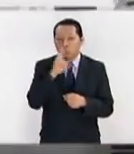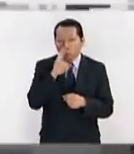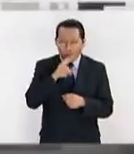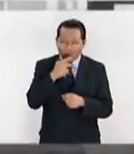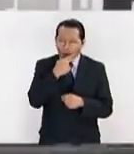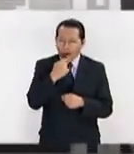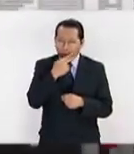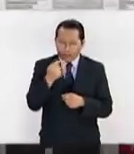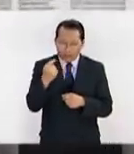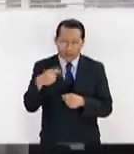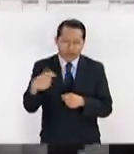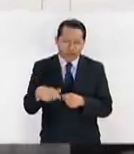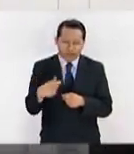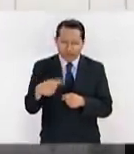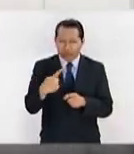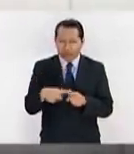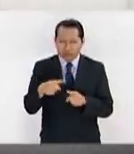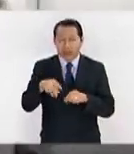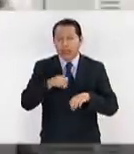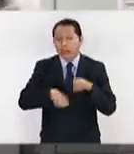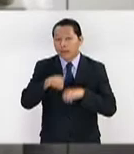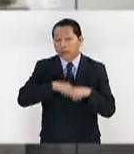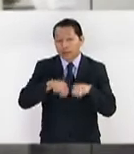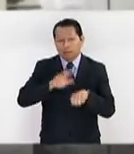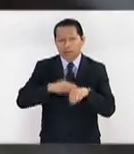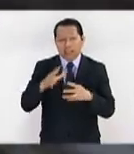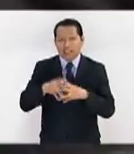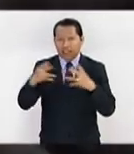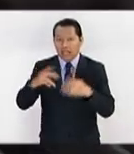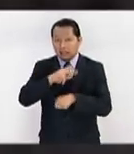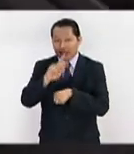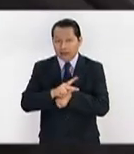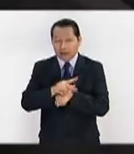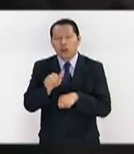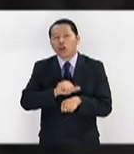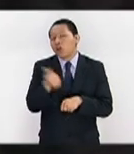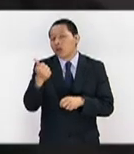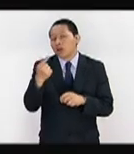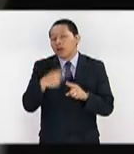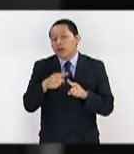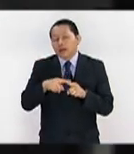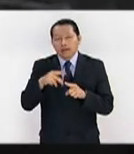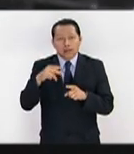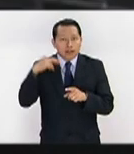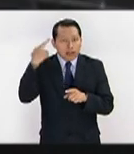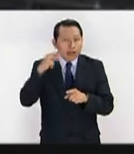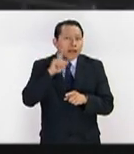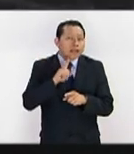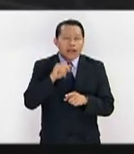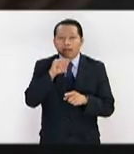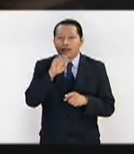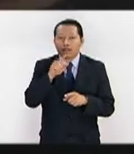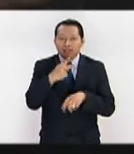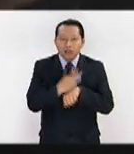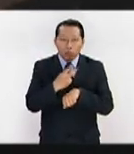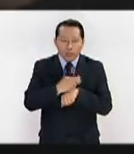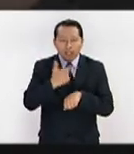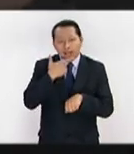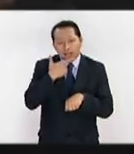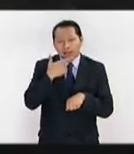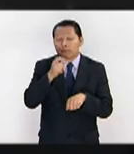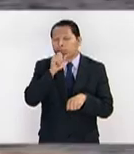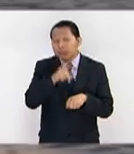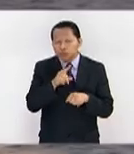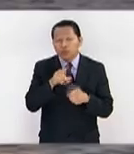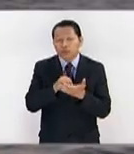Milner, cofundador de una de las empresas más grandes de su país. Otra de las implicadas es la reina Isabel II de Inglaterra y, de acuerdo